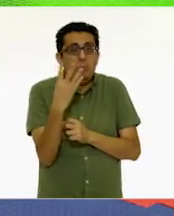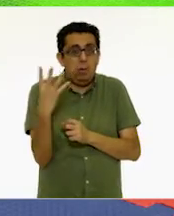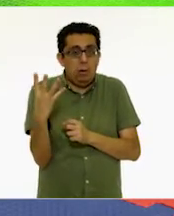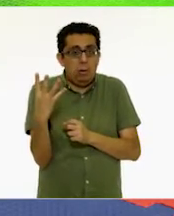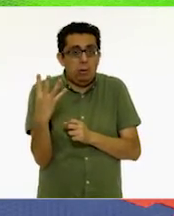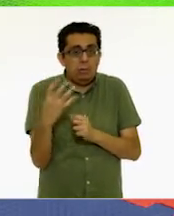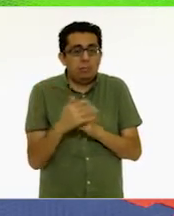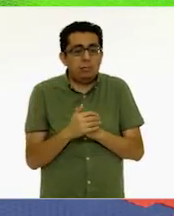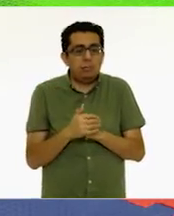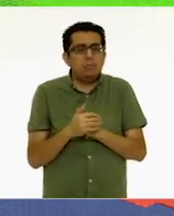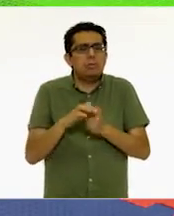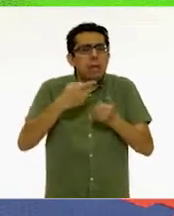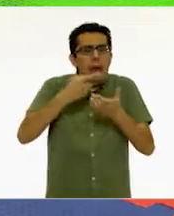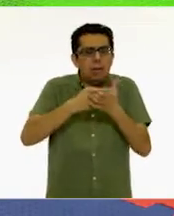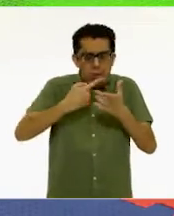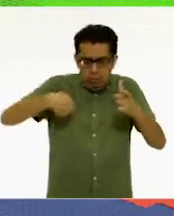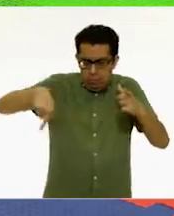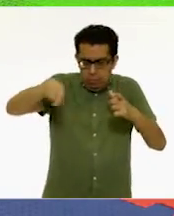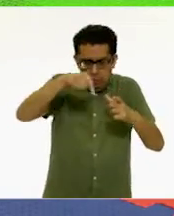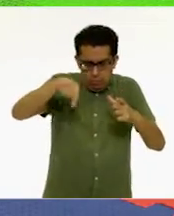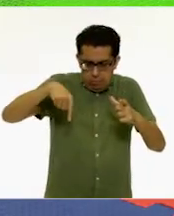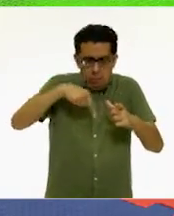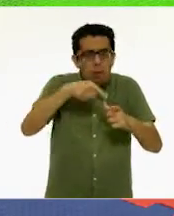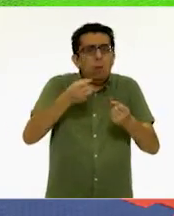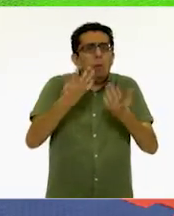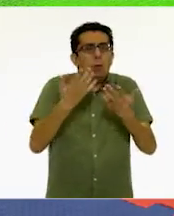1, 2, 3, 4. Y a ver cuántos tienes dentro.